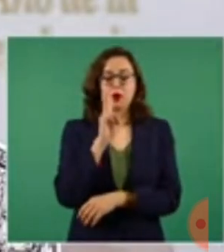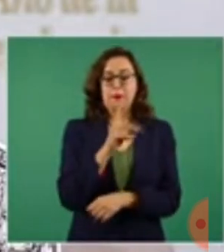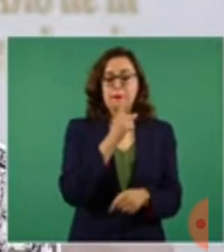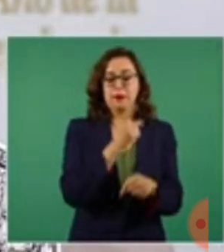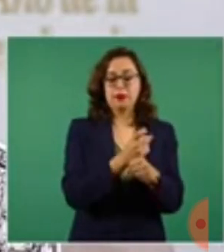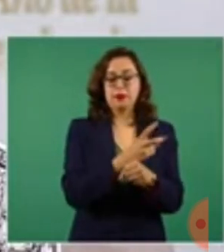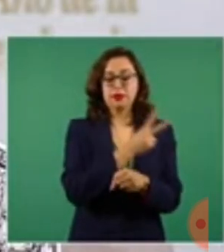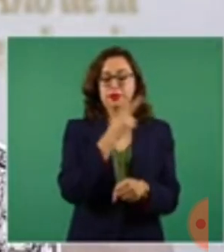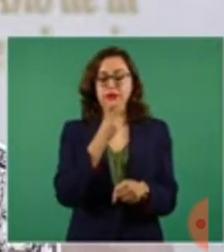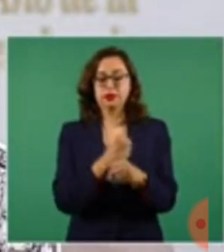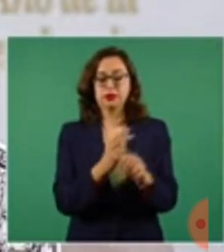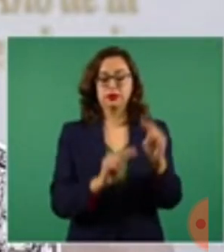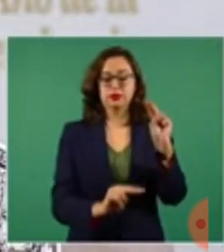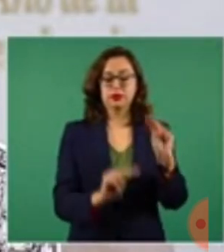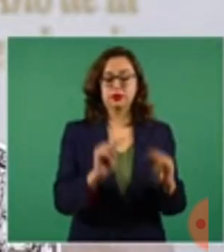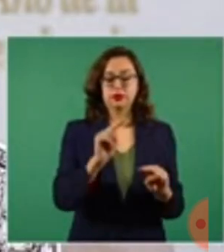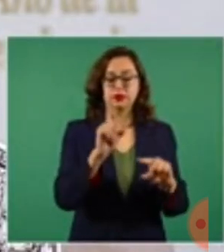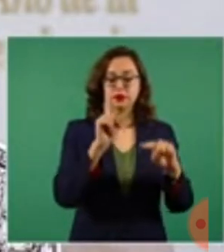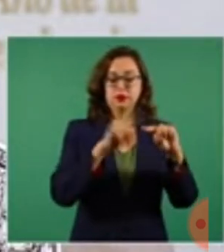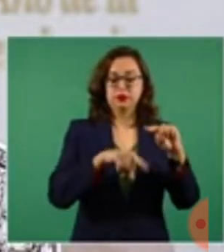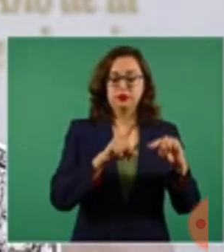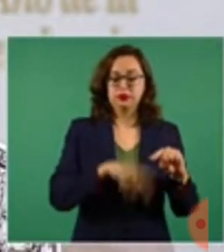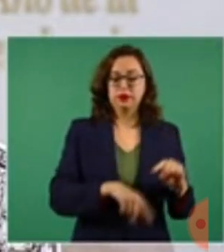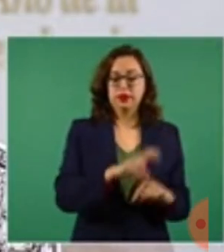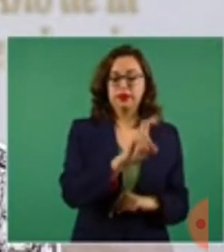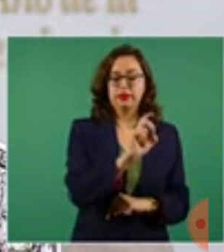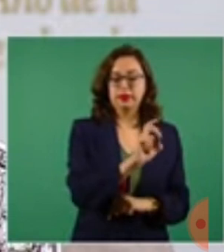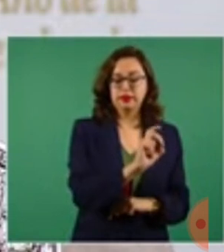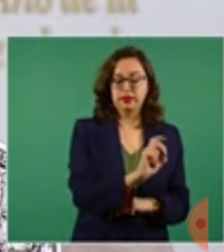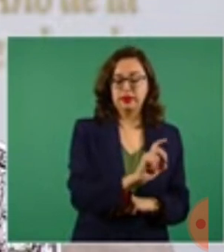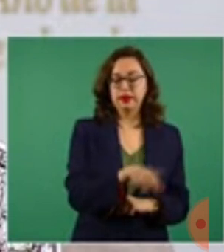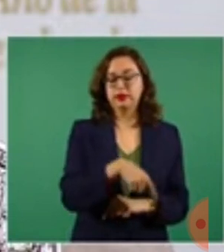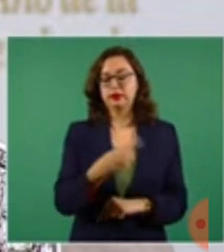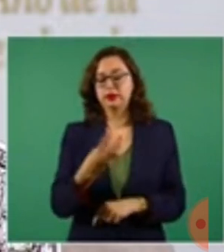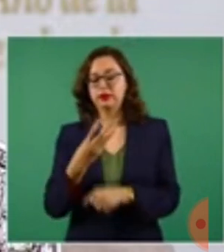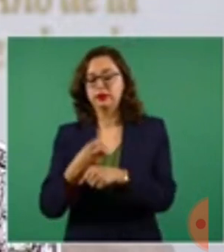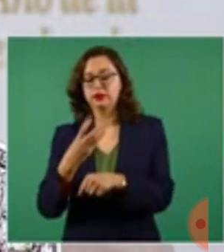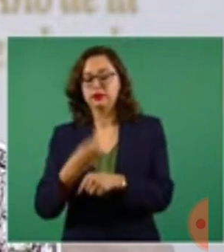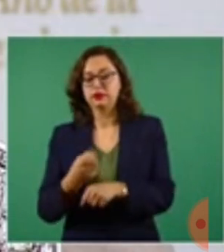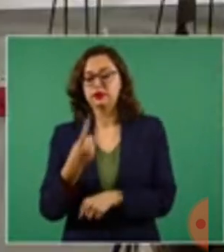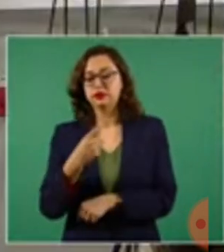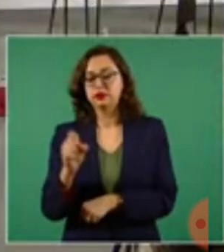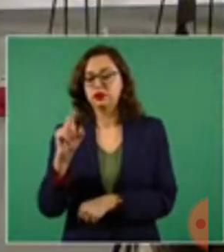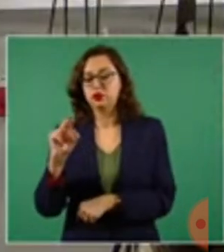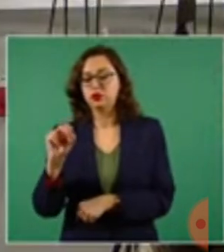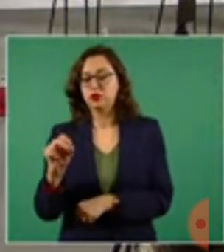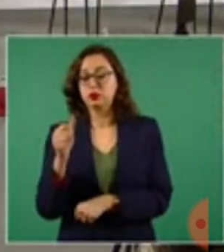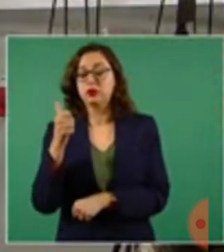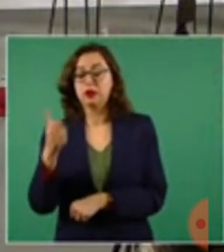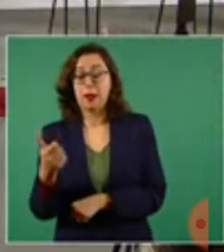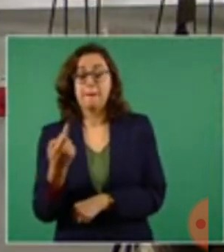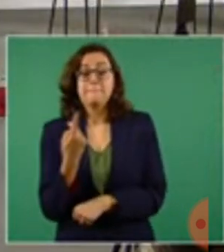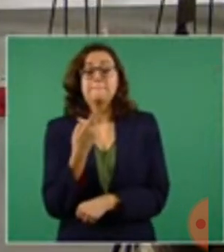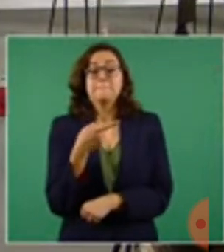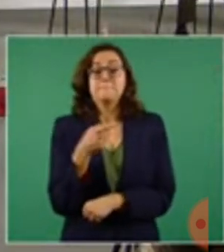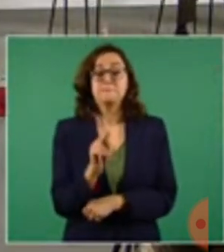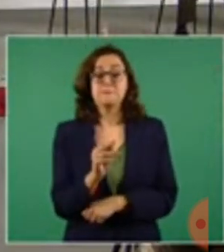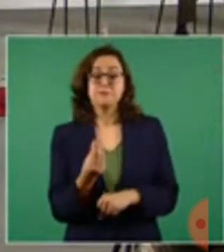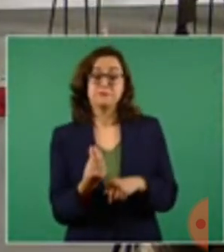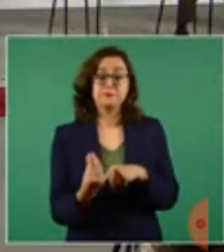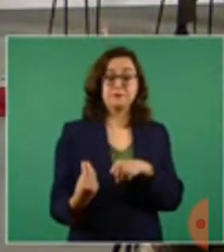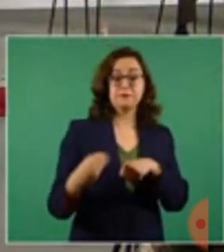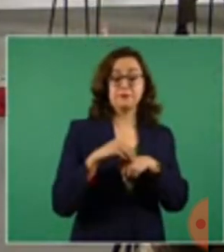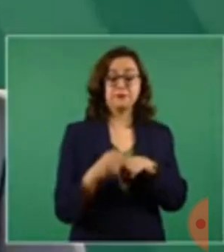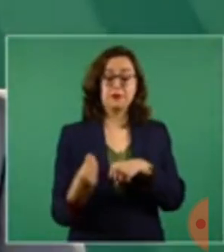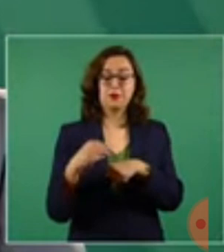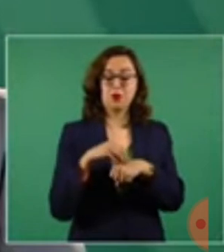nivel han sido de 30 y del tercer nivel de 196, agregadas con clave que ya tenían en